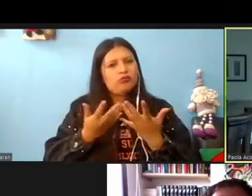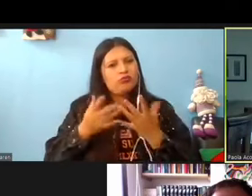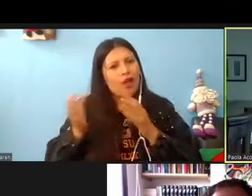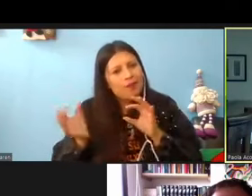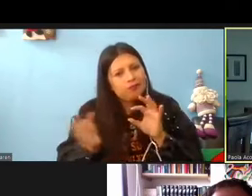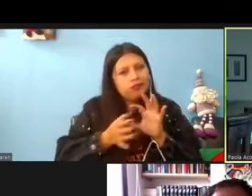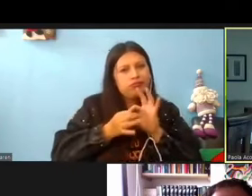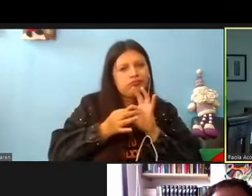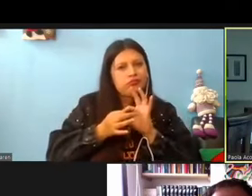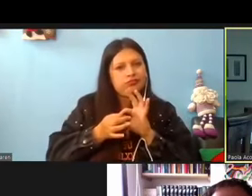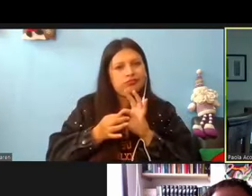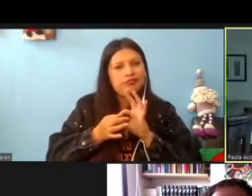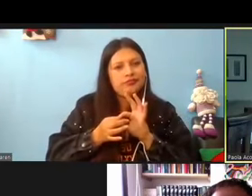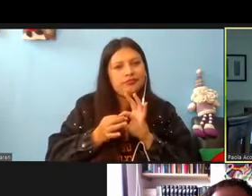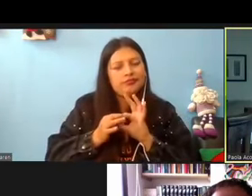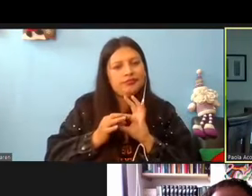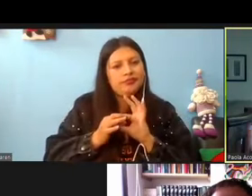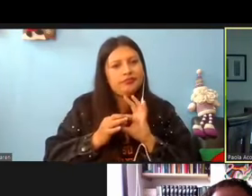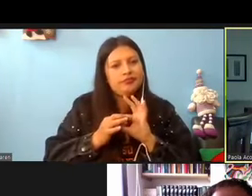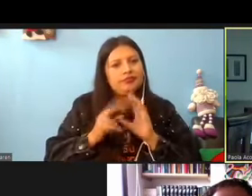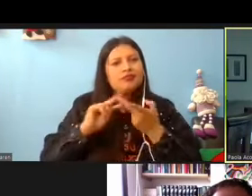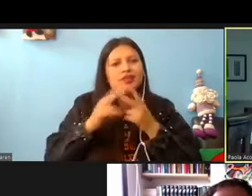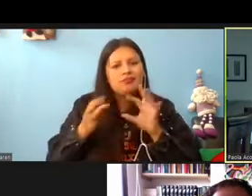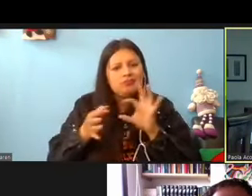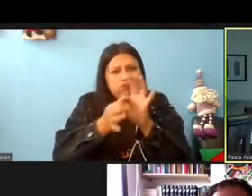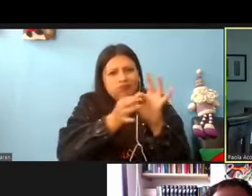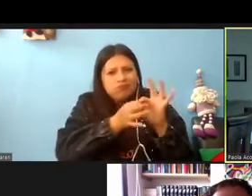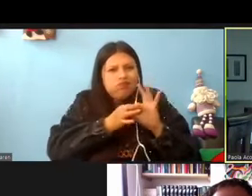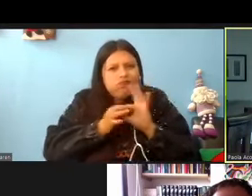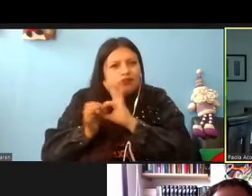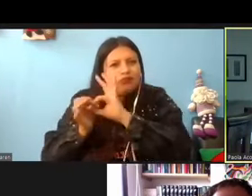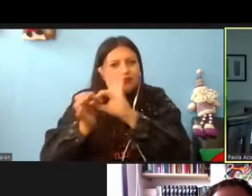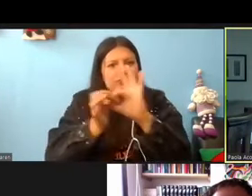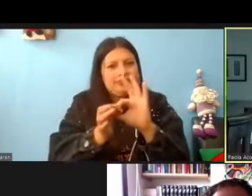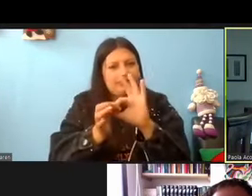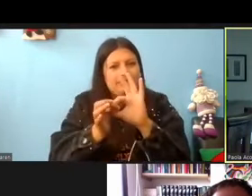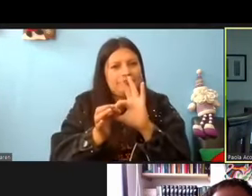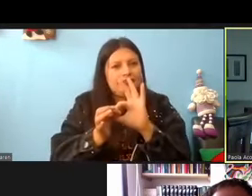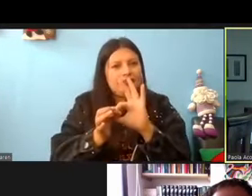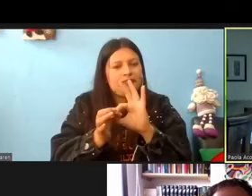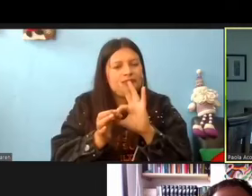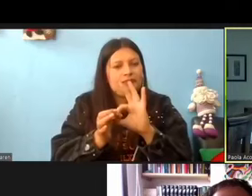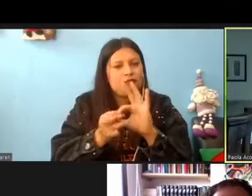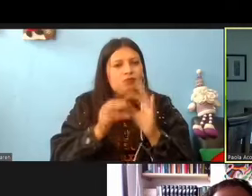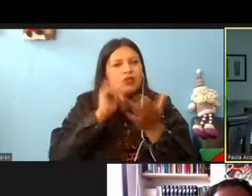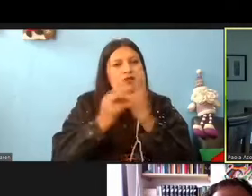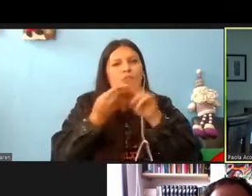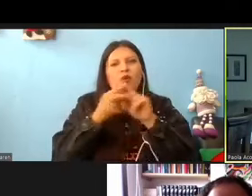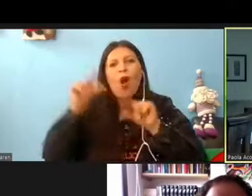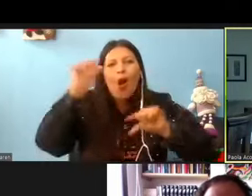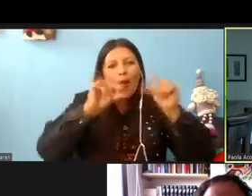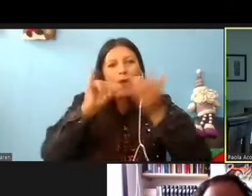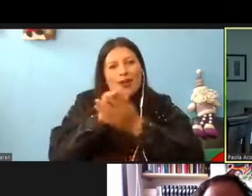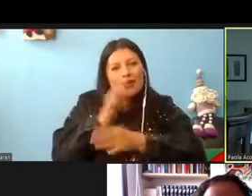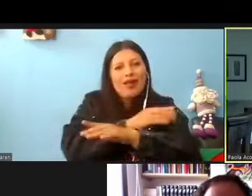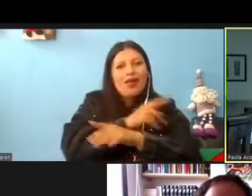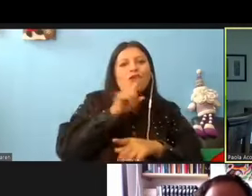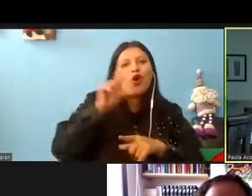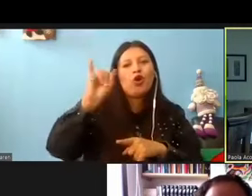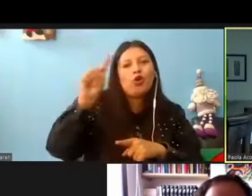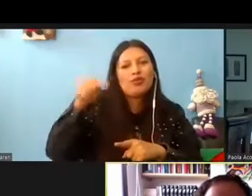en sí, como de articularnos, ¿no? como un laboratorio, como decía Luis Carlos.